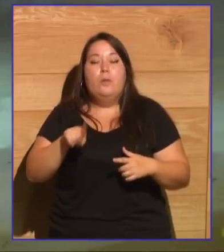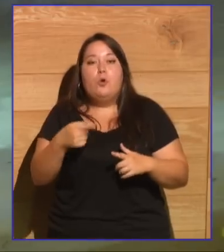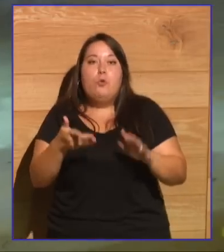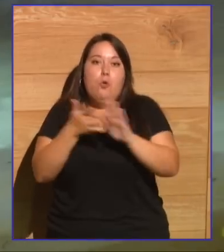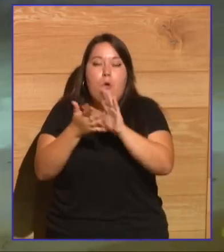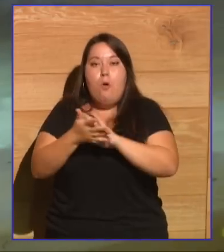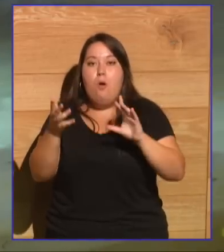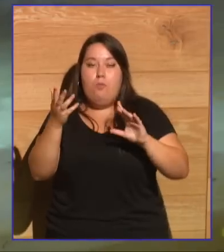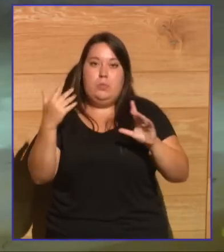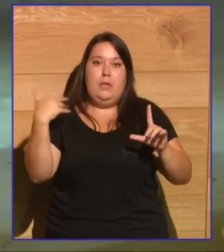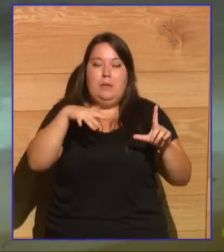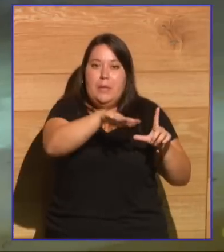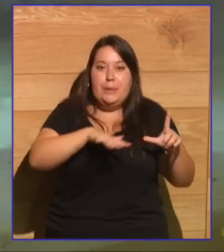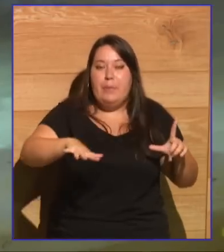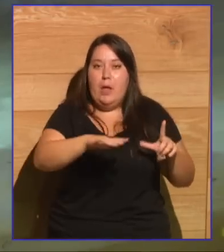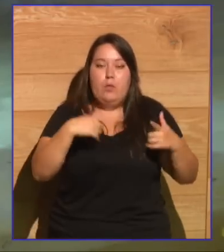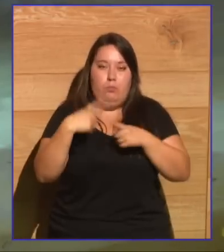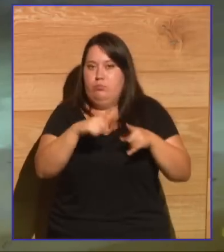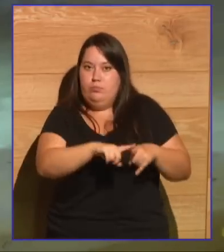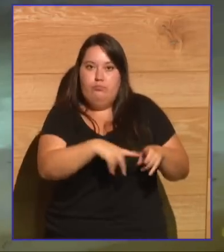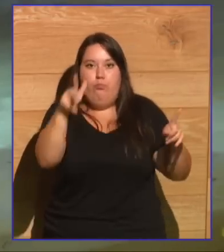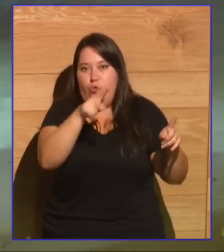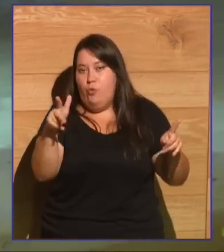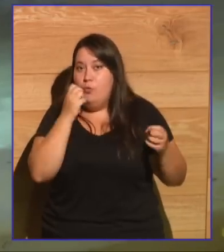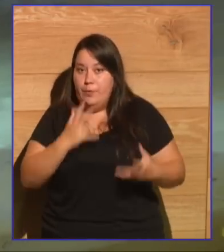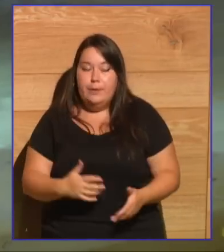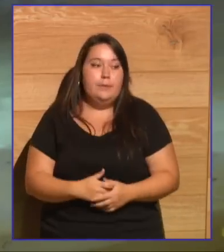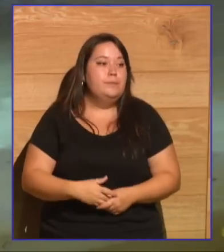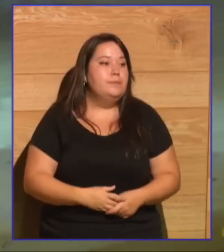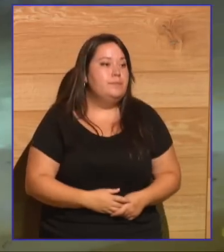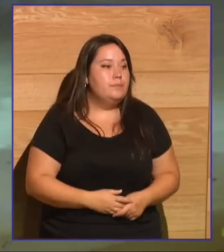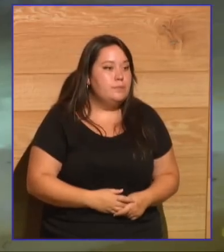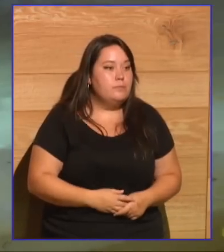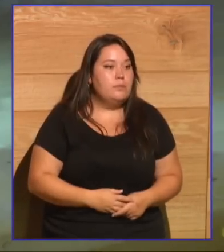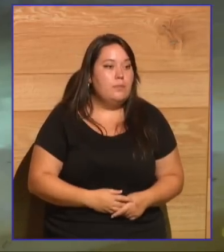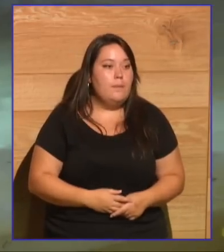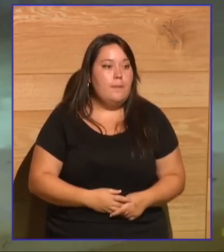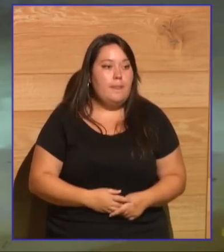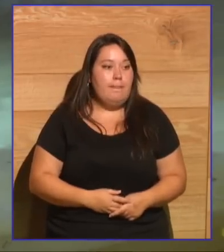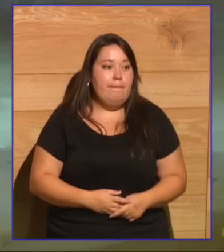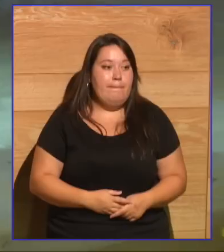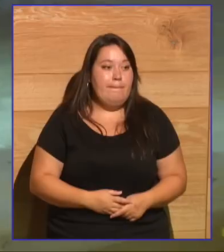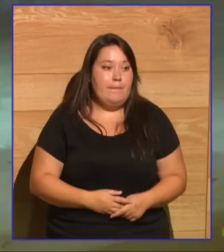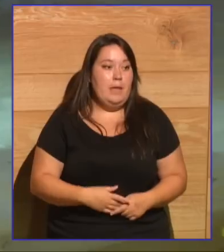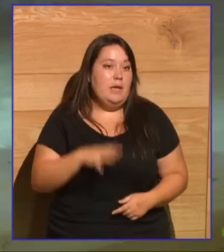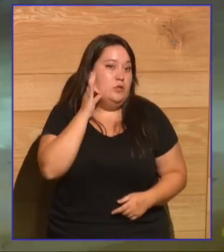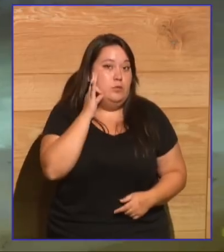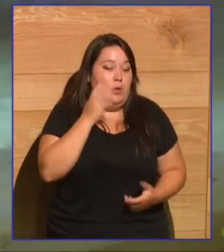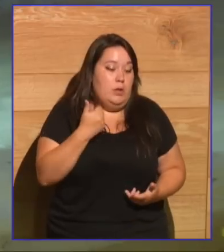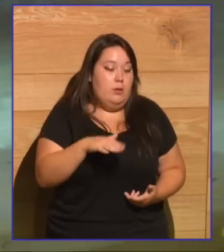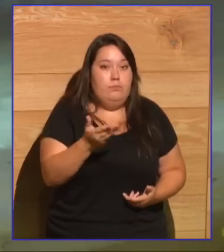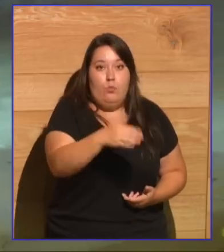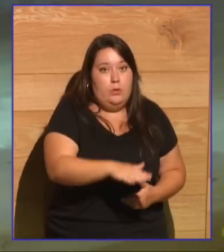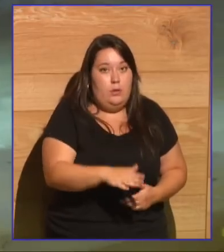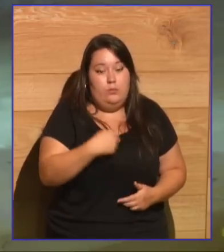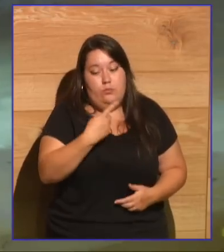la mayor crítica del estero es algo que crea pero esa señora ya está muerta no podemos hacer nada ya